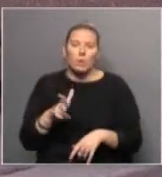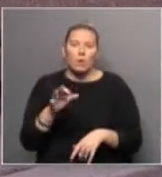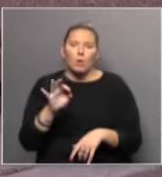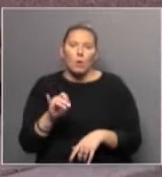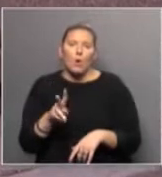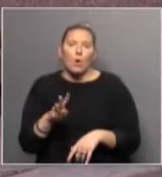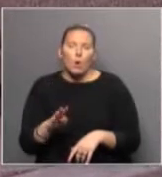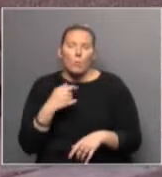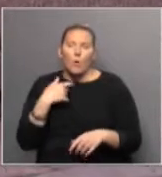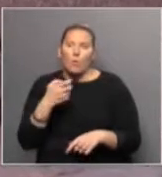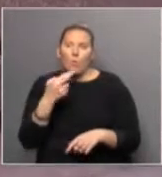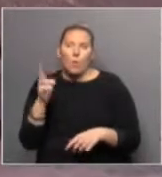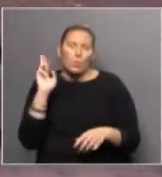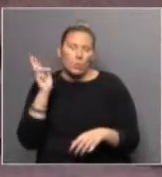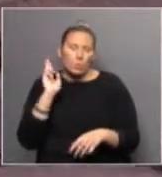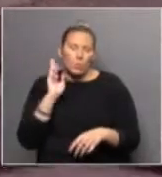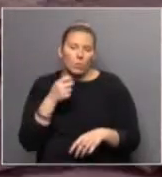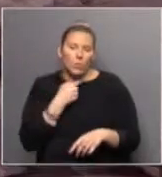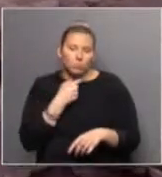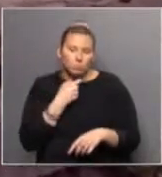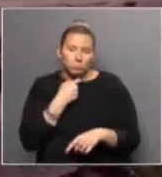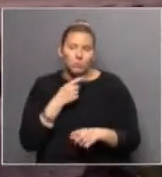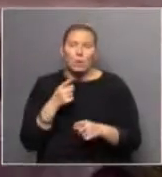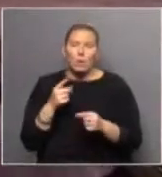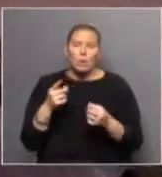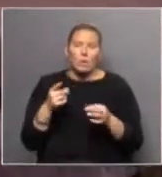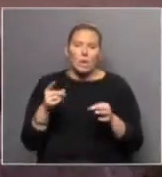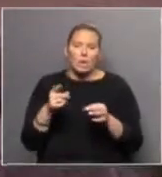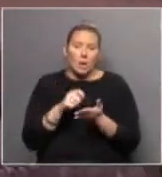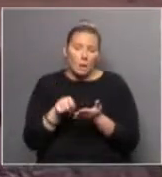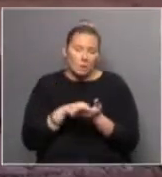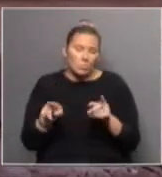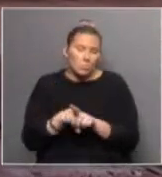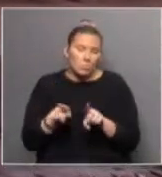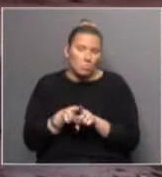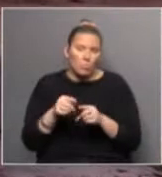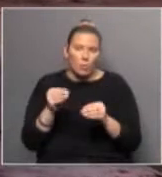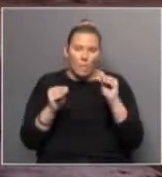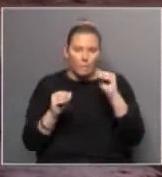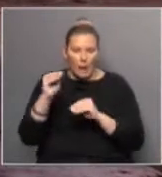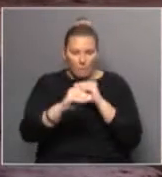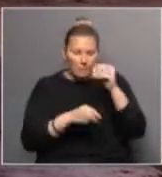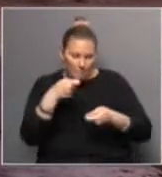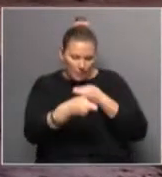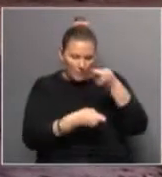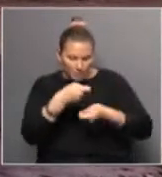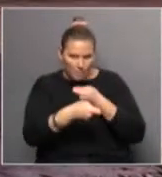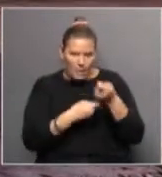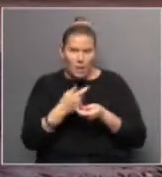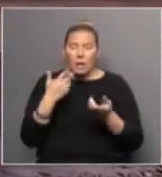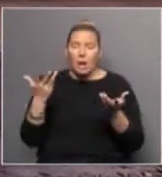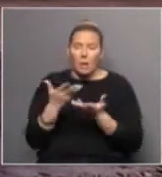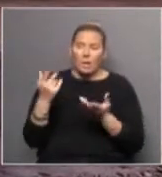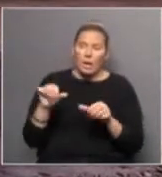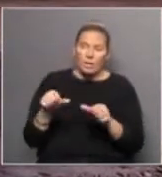qué sé. Y en las letras pasa un poco eso, es un poco la técnica del collage. Yo lo que te puedo decir es que haciendo estas letras nuevas con Carlos Casacuberta